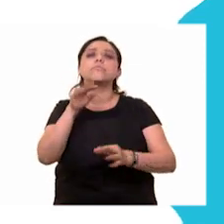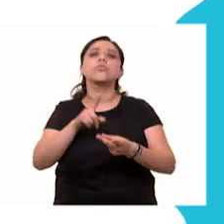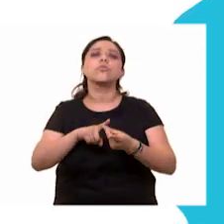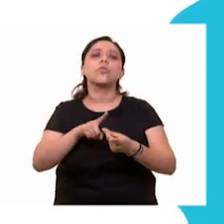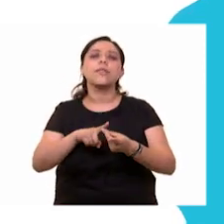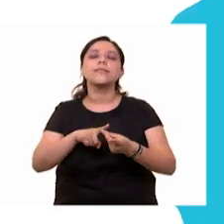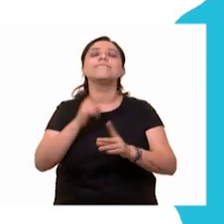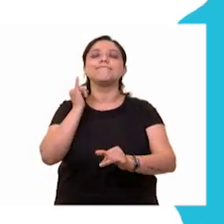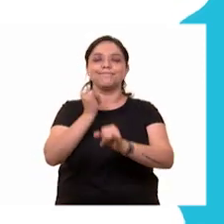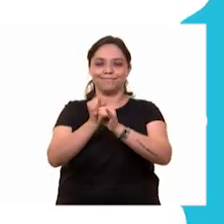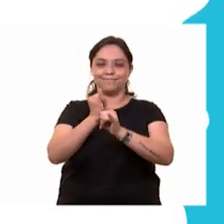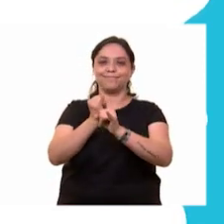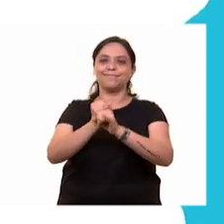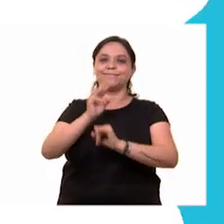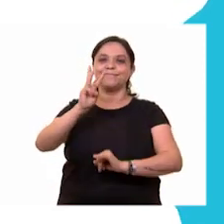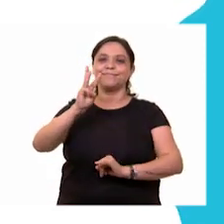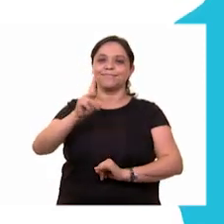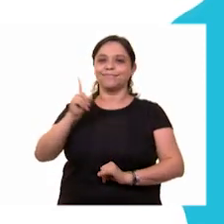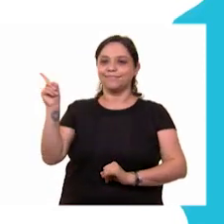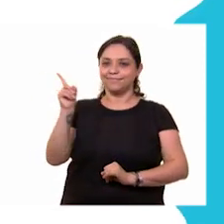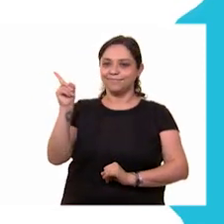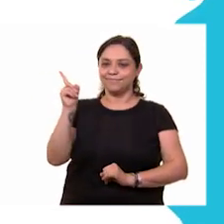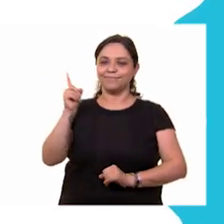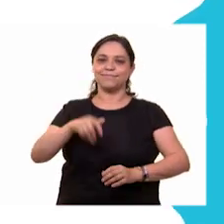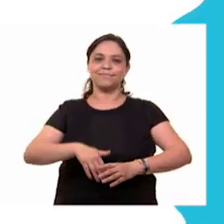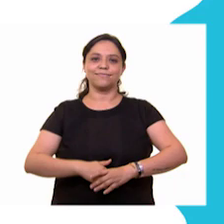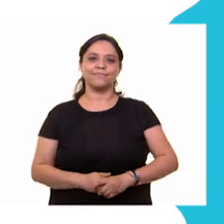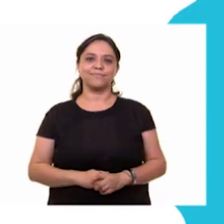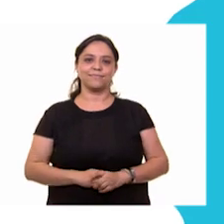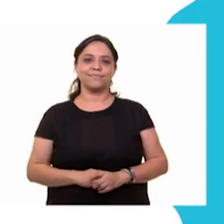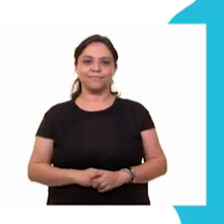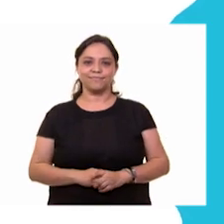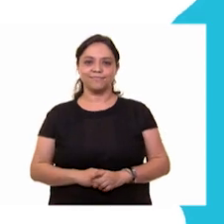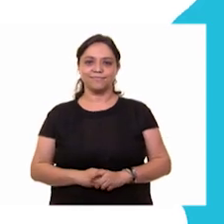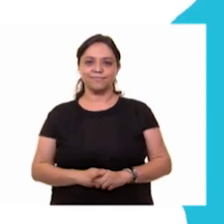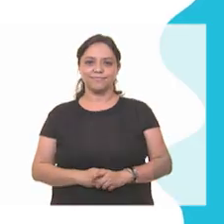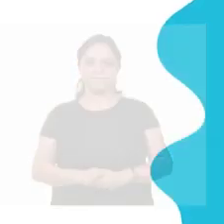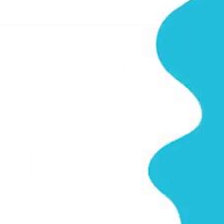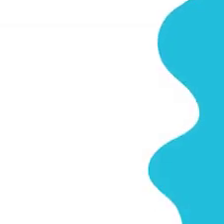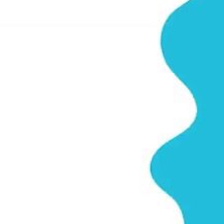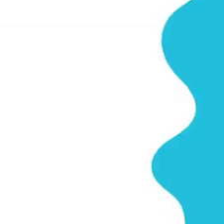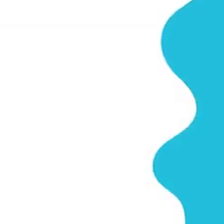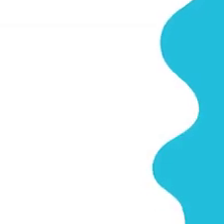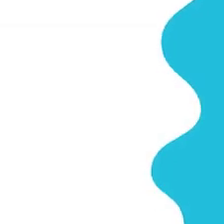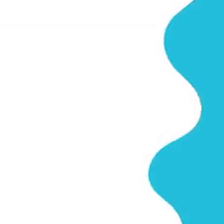en la siguiente liga: aprendeencasa.cep.gov.mx